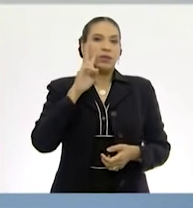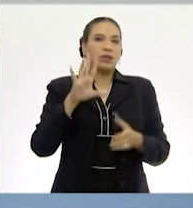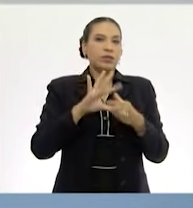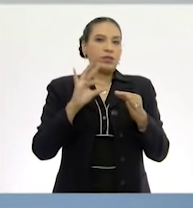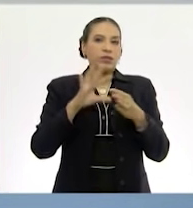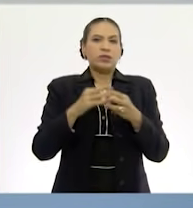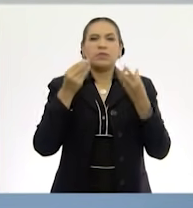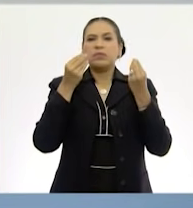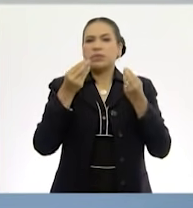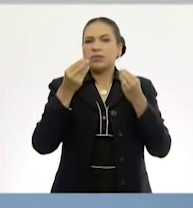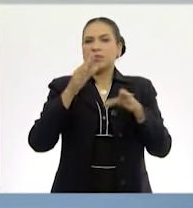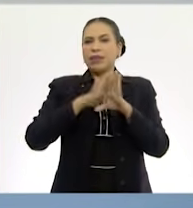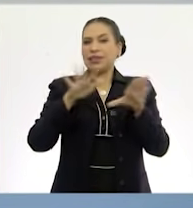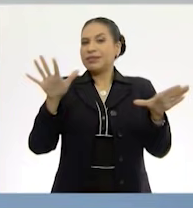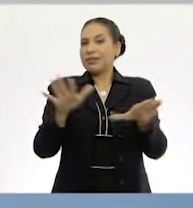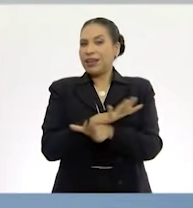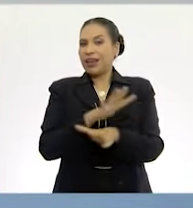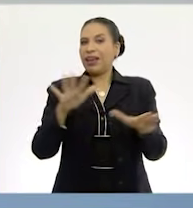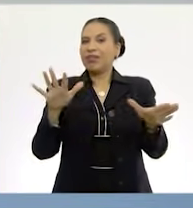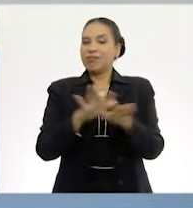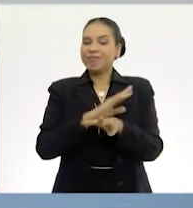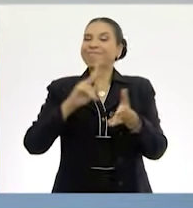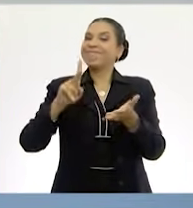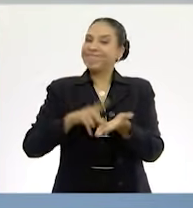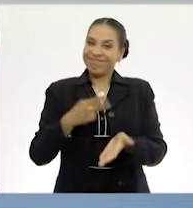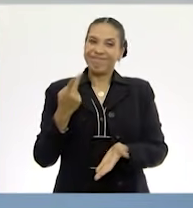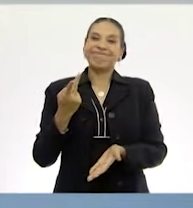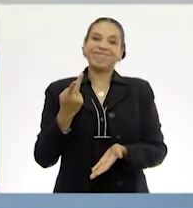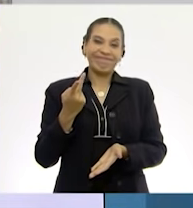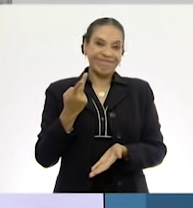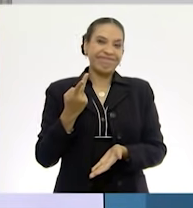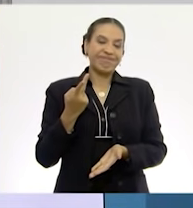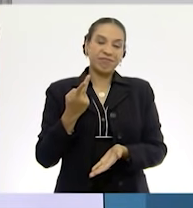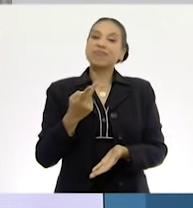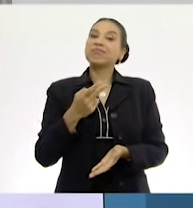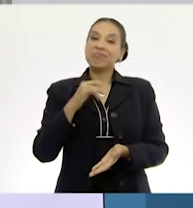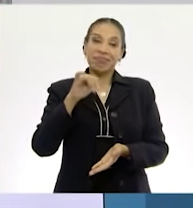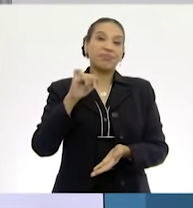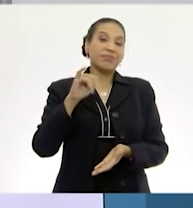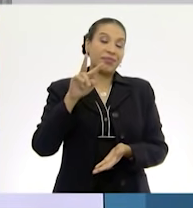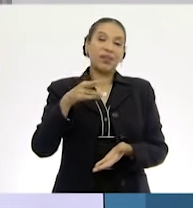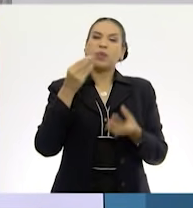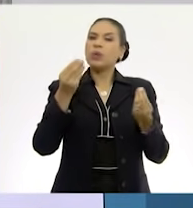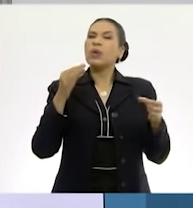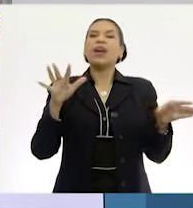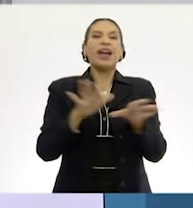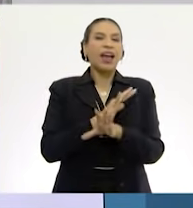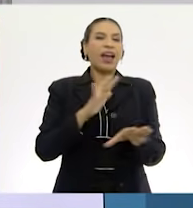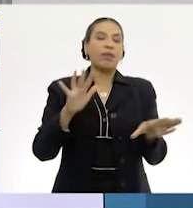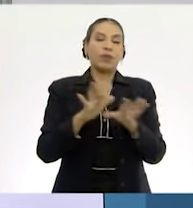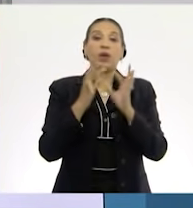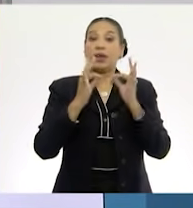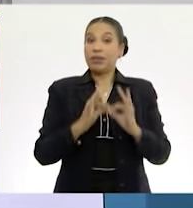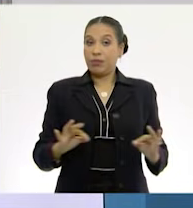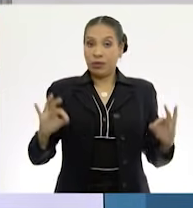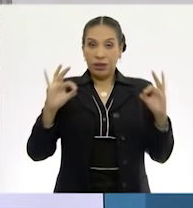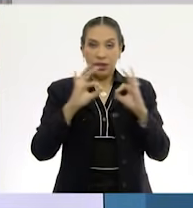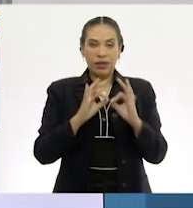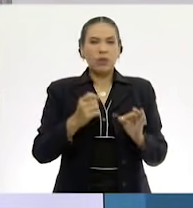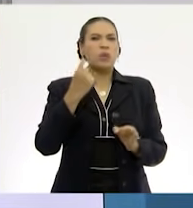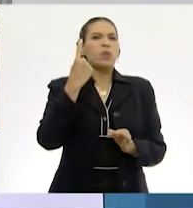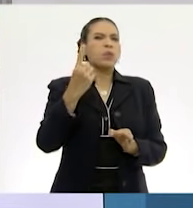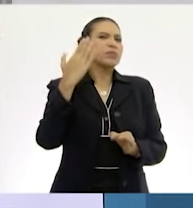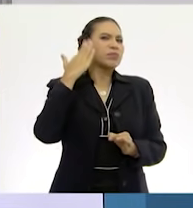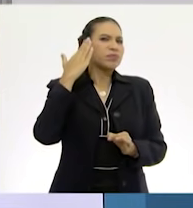habrá muchos cambios otra vez. Así es, hubo muchos cambios importantes y uno de